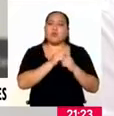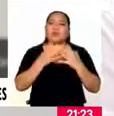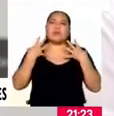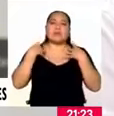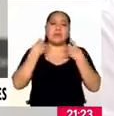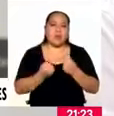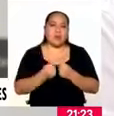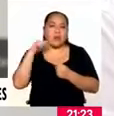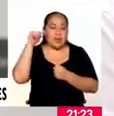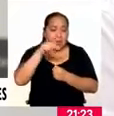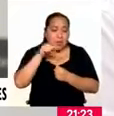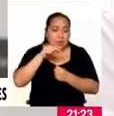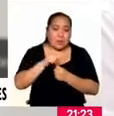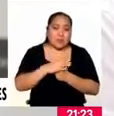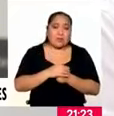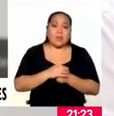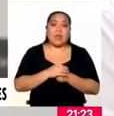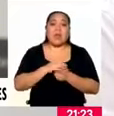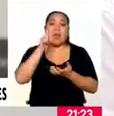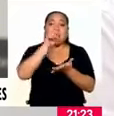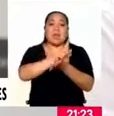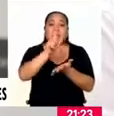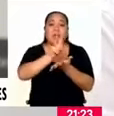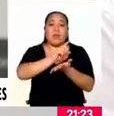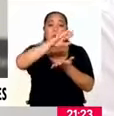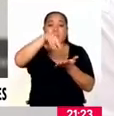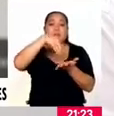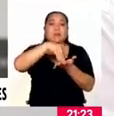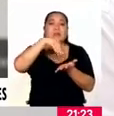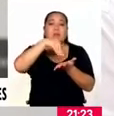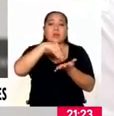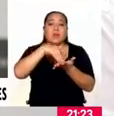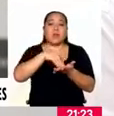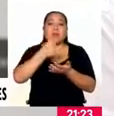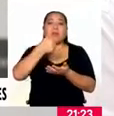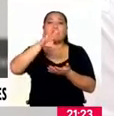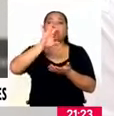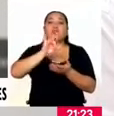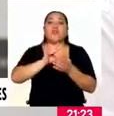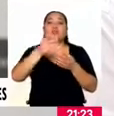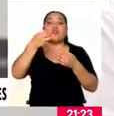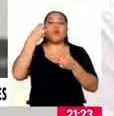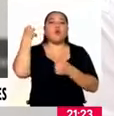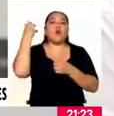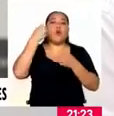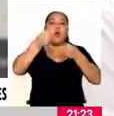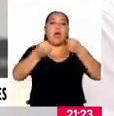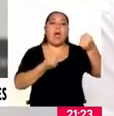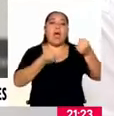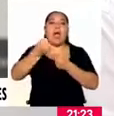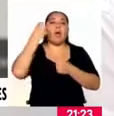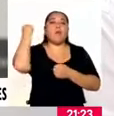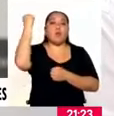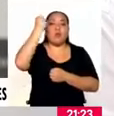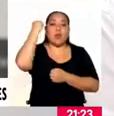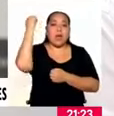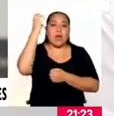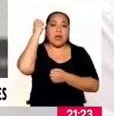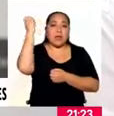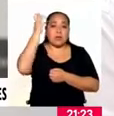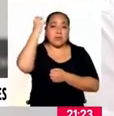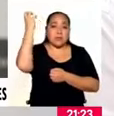ese contexto que tenemos en Lima Metropolitana 18 ambulancias en este momento circulando en todos